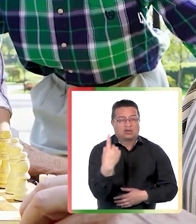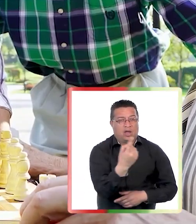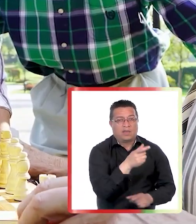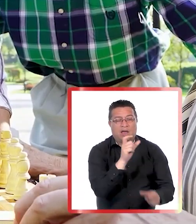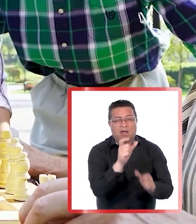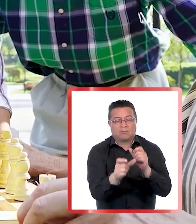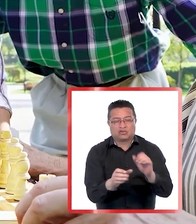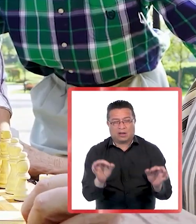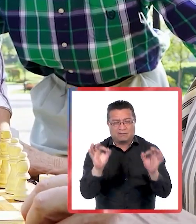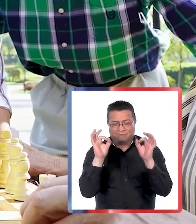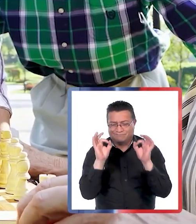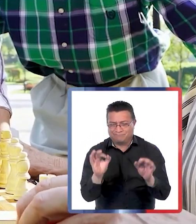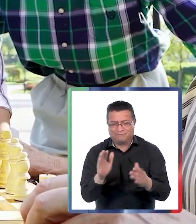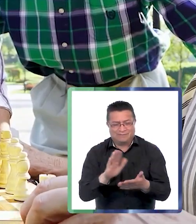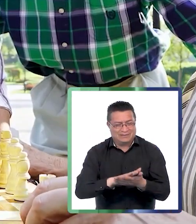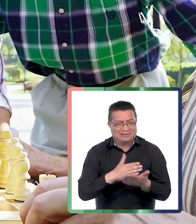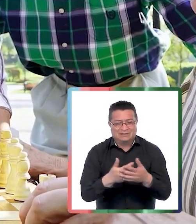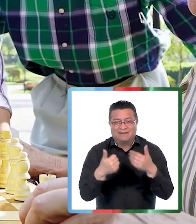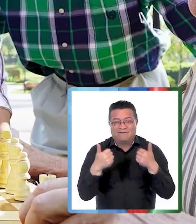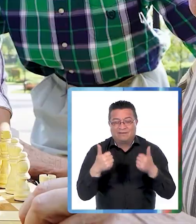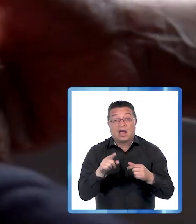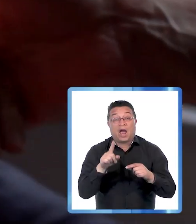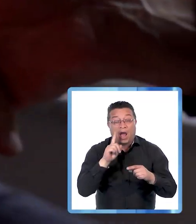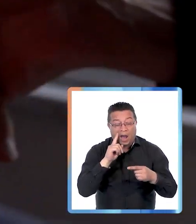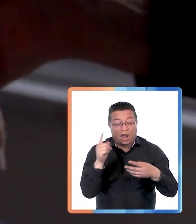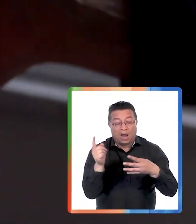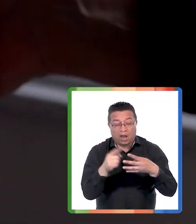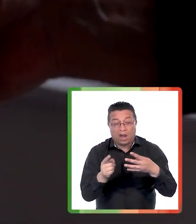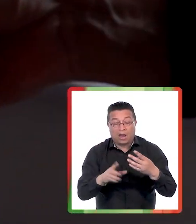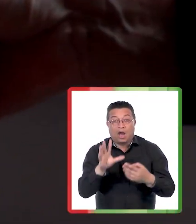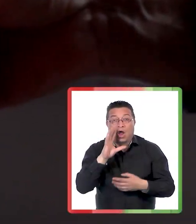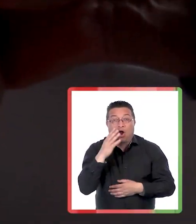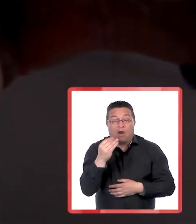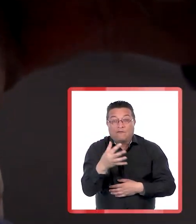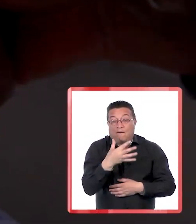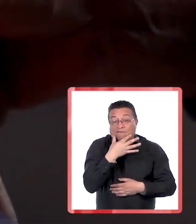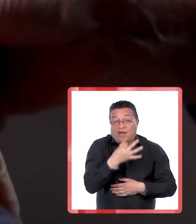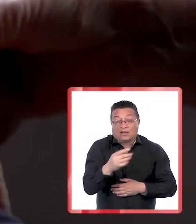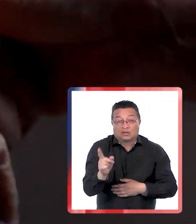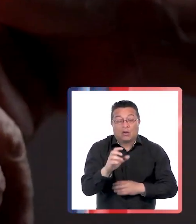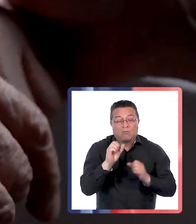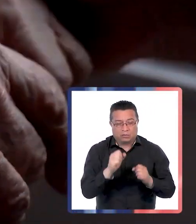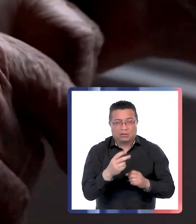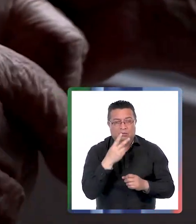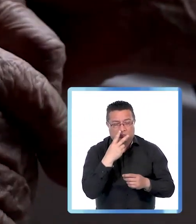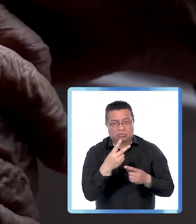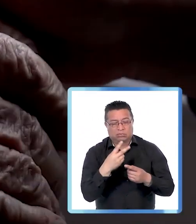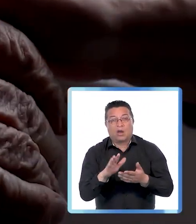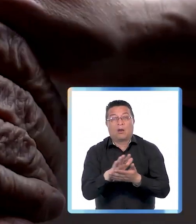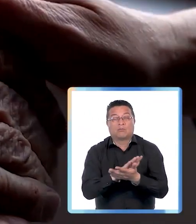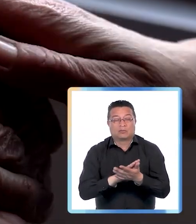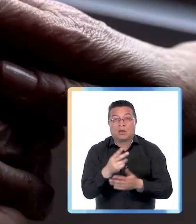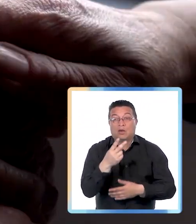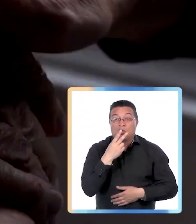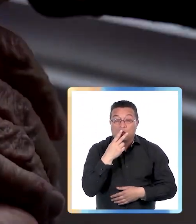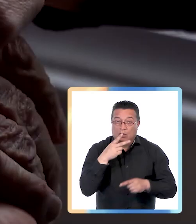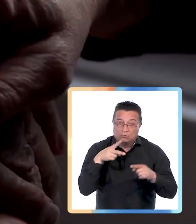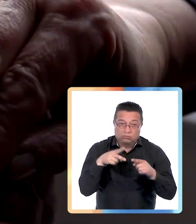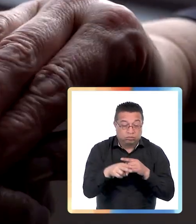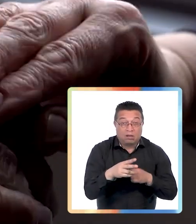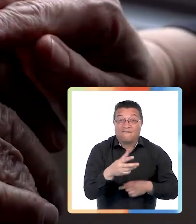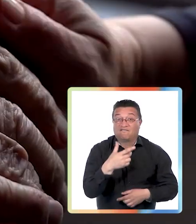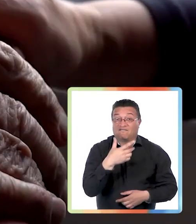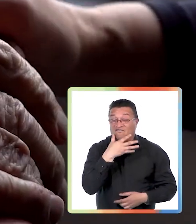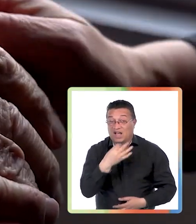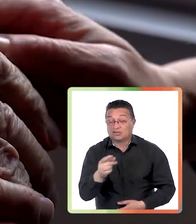a todo su personal en perfectas condiciones. Y hay cosas que evidentemente no son tan fáciles, pero se pueden hacer, como por ejemplo dejar de fumar,